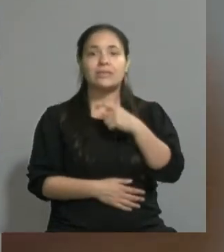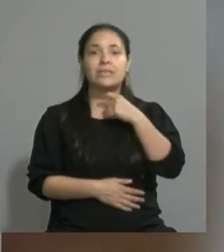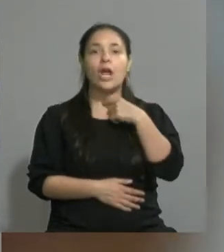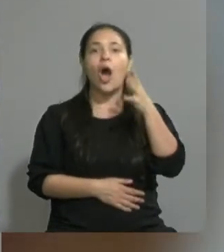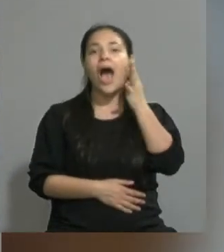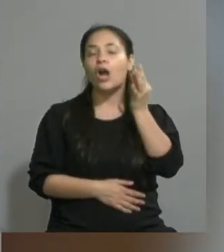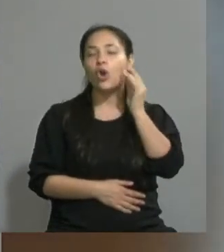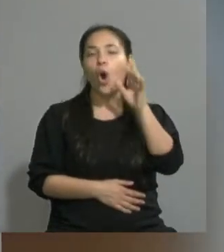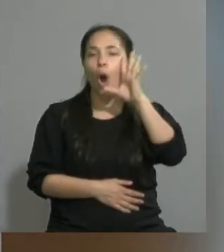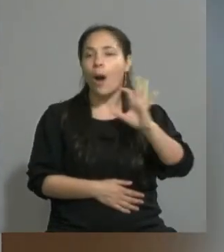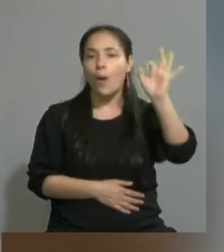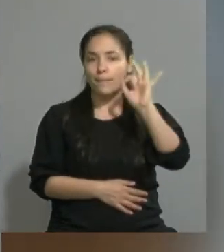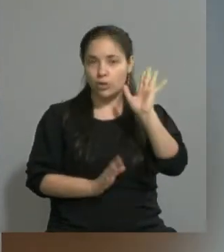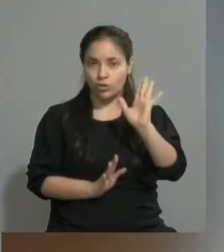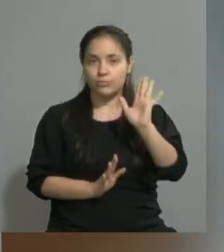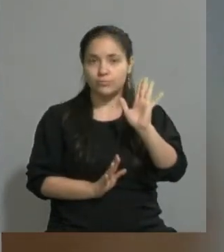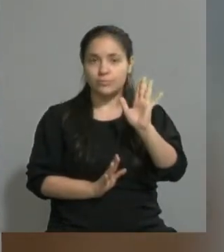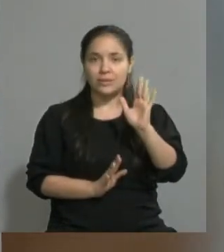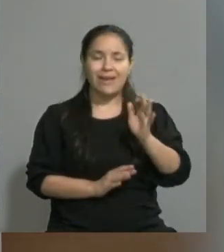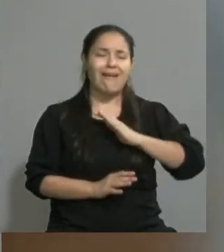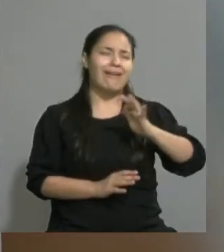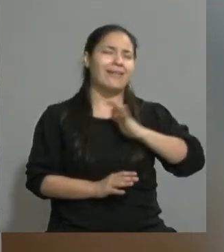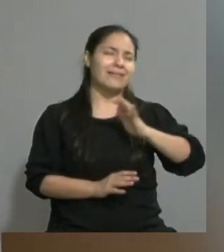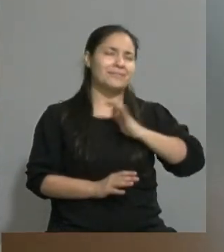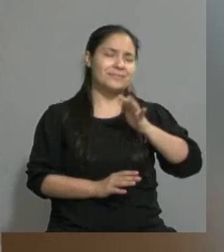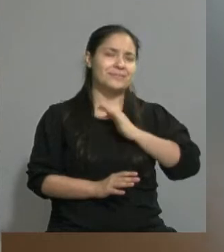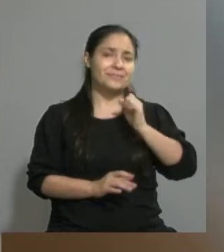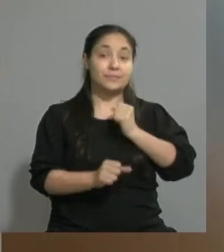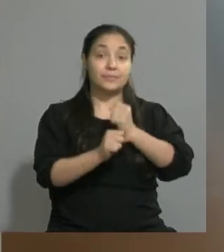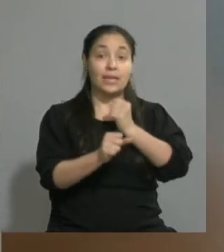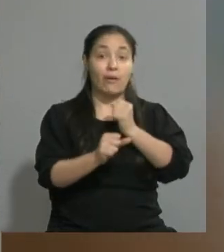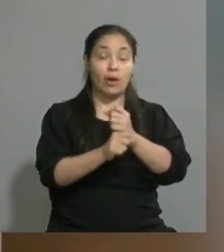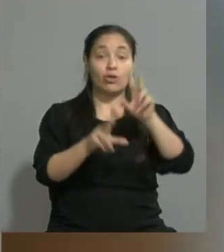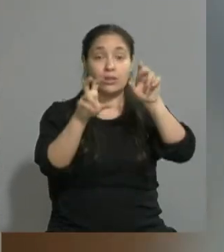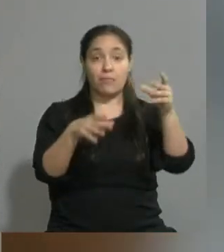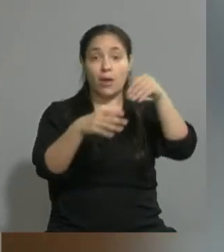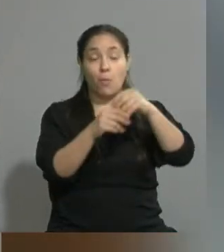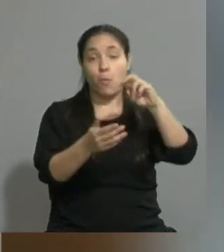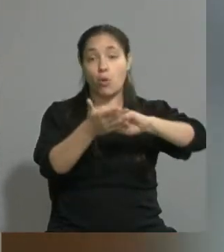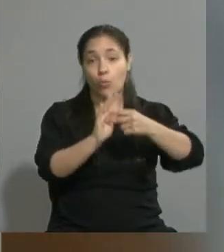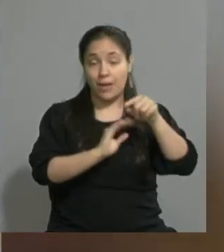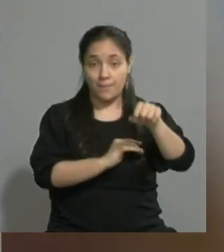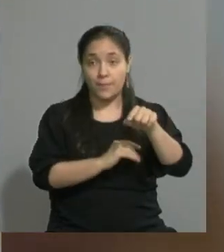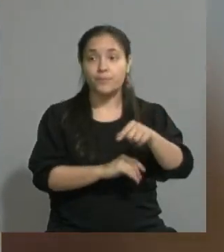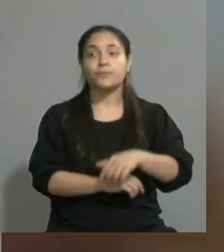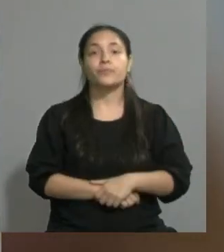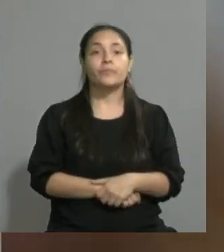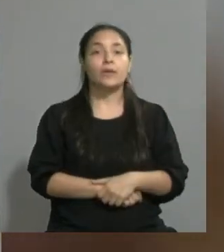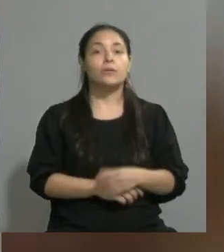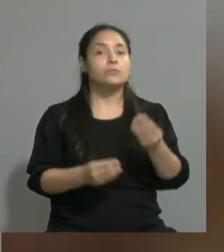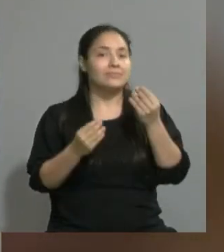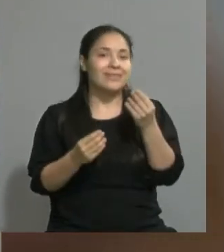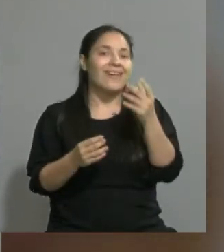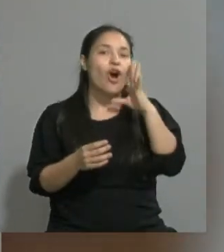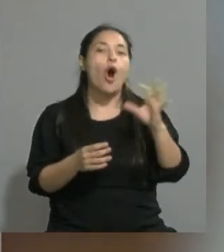una opinión... después de muchísimos años de bregar en esta problemática, que es un poco